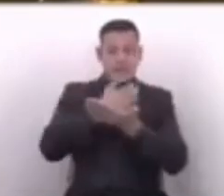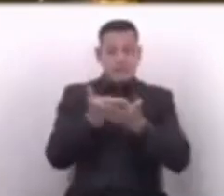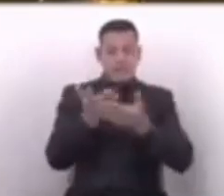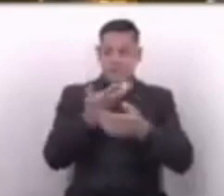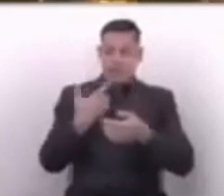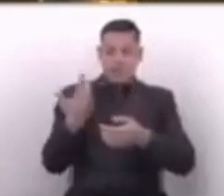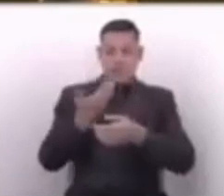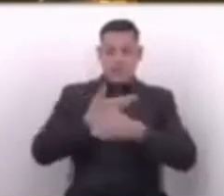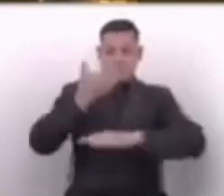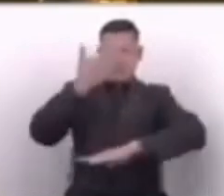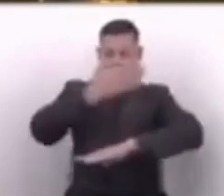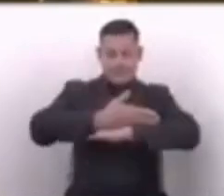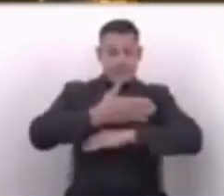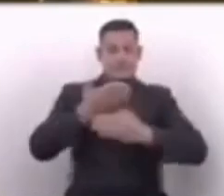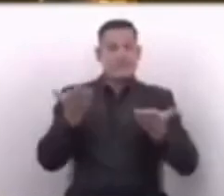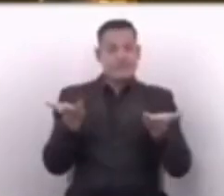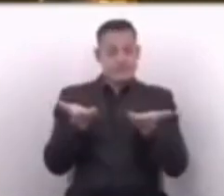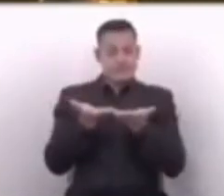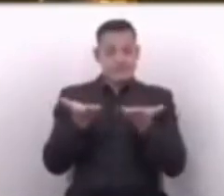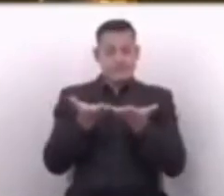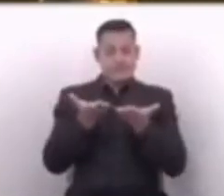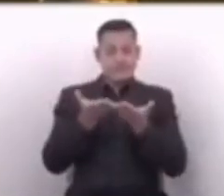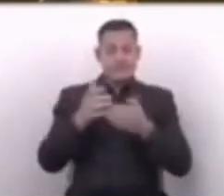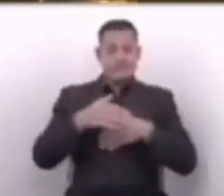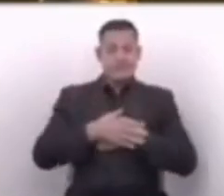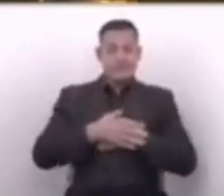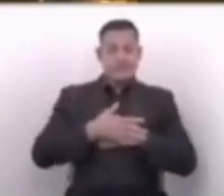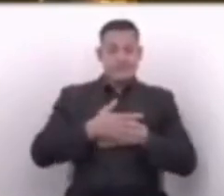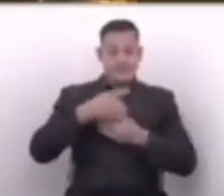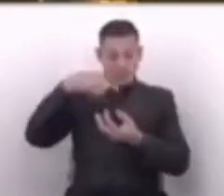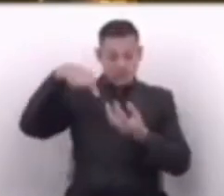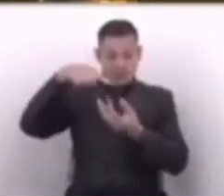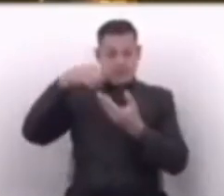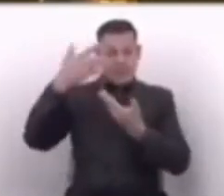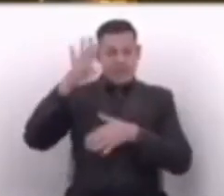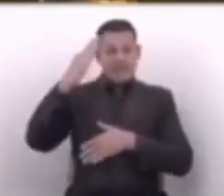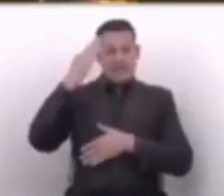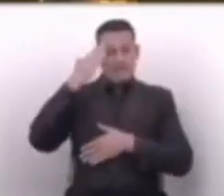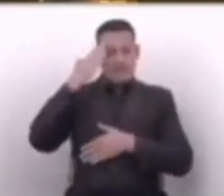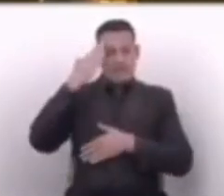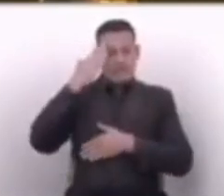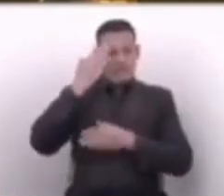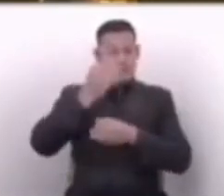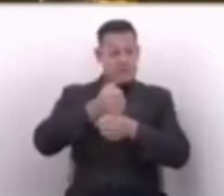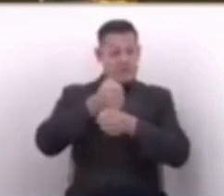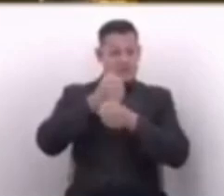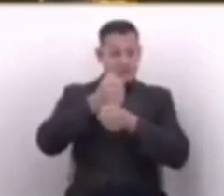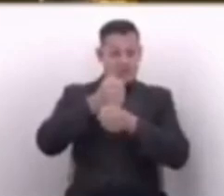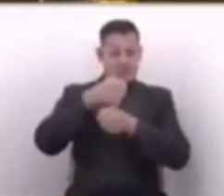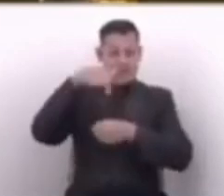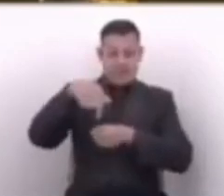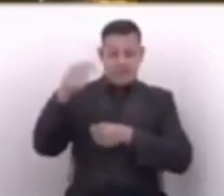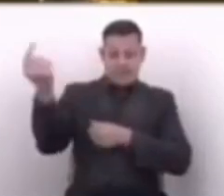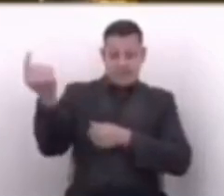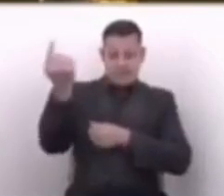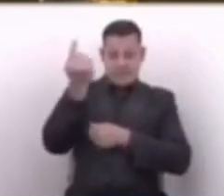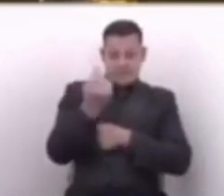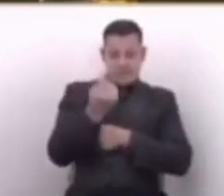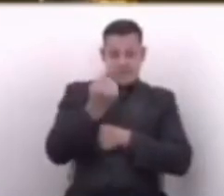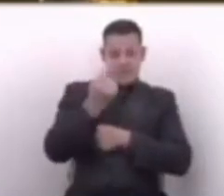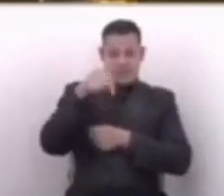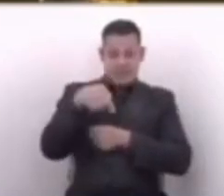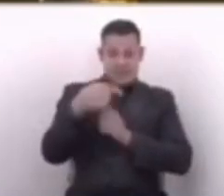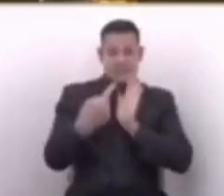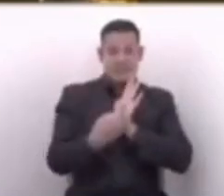con todos esos bloqueos que hicieron. Ya ustedes muy bien lo saben, y seguramente los que estamos acá también